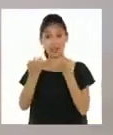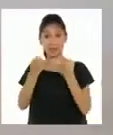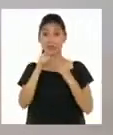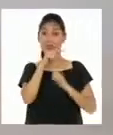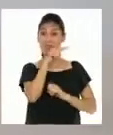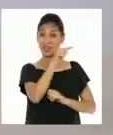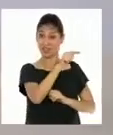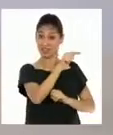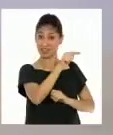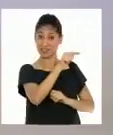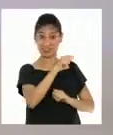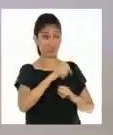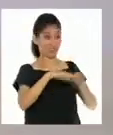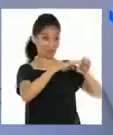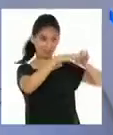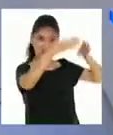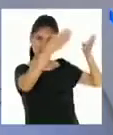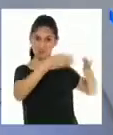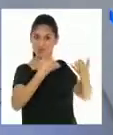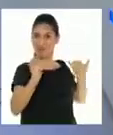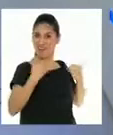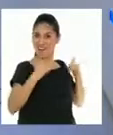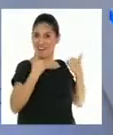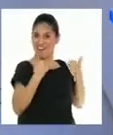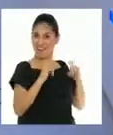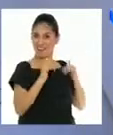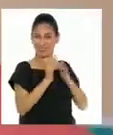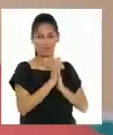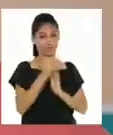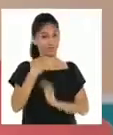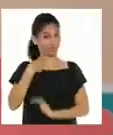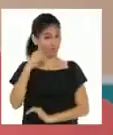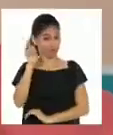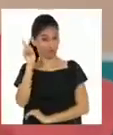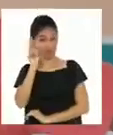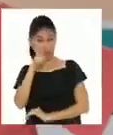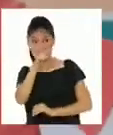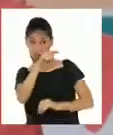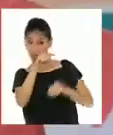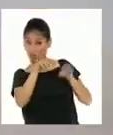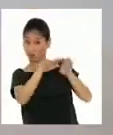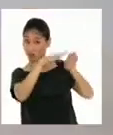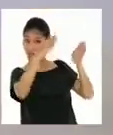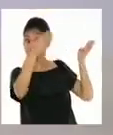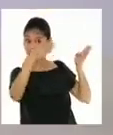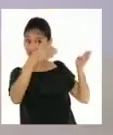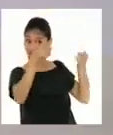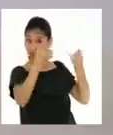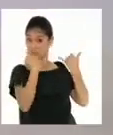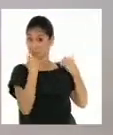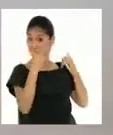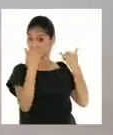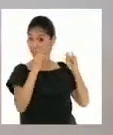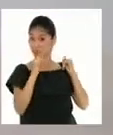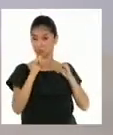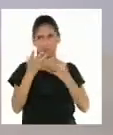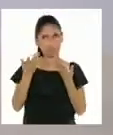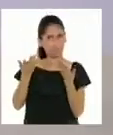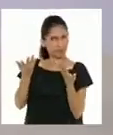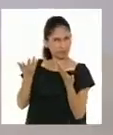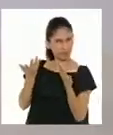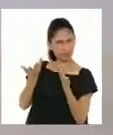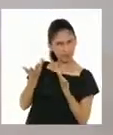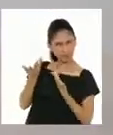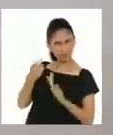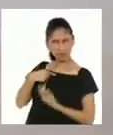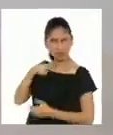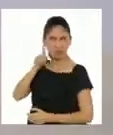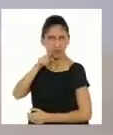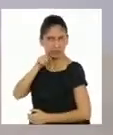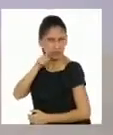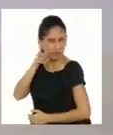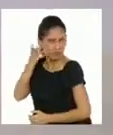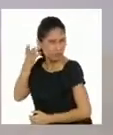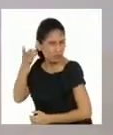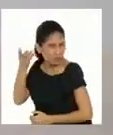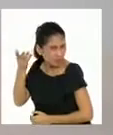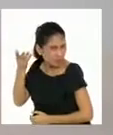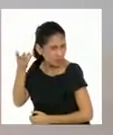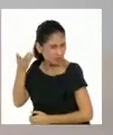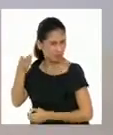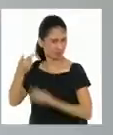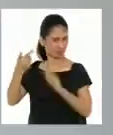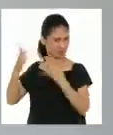el rincón de juegos. Yo no estaría tan seguro. ¿Estás insinuando que te estoy mintiendo?